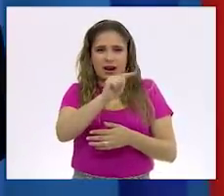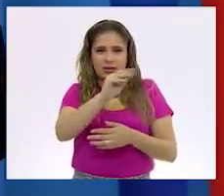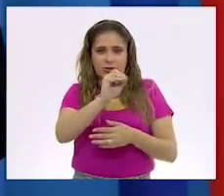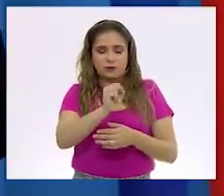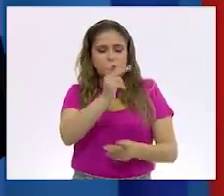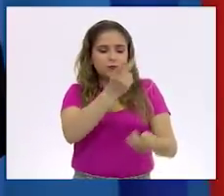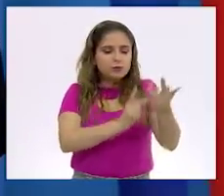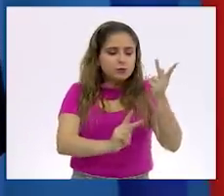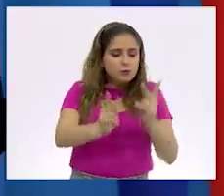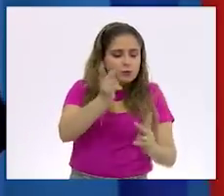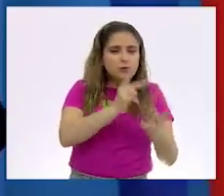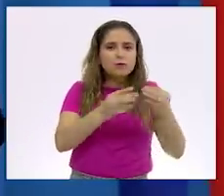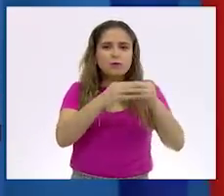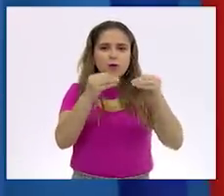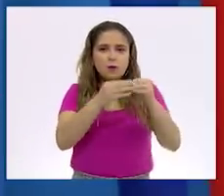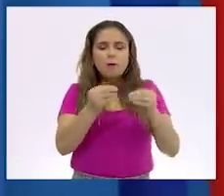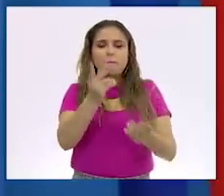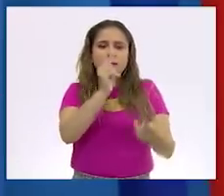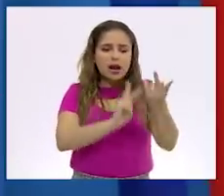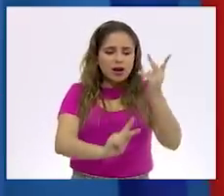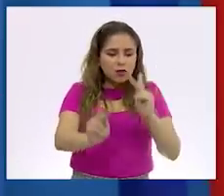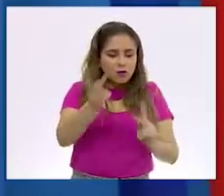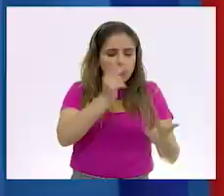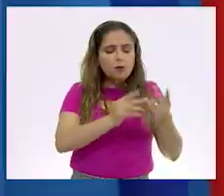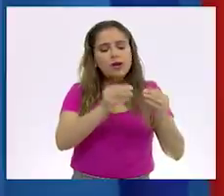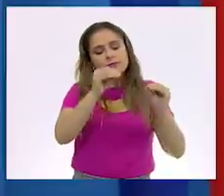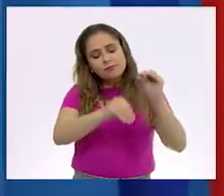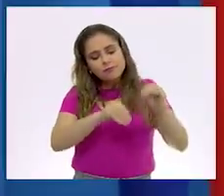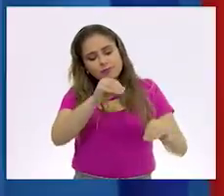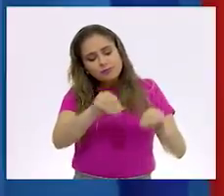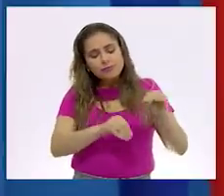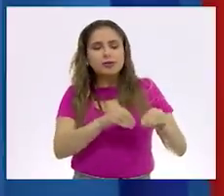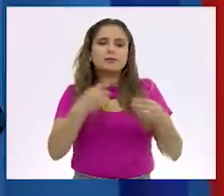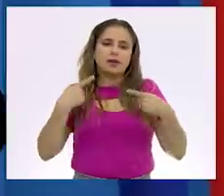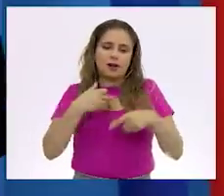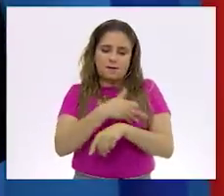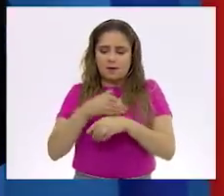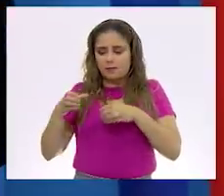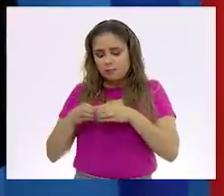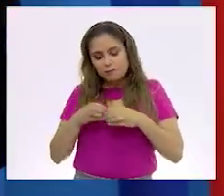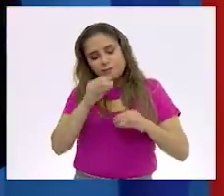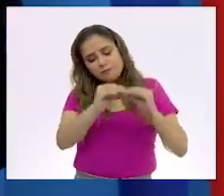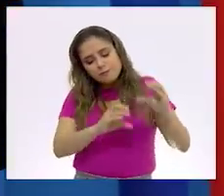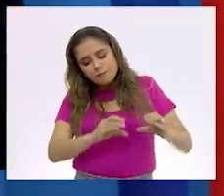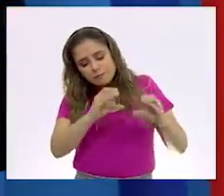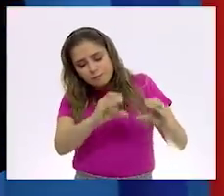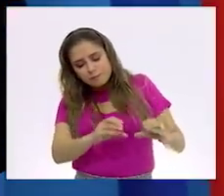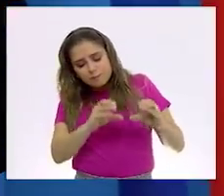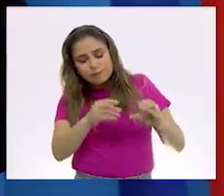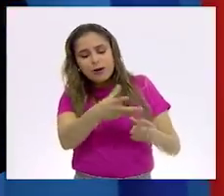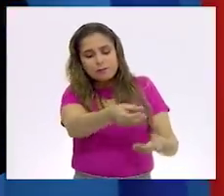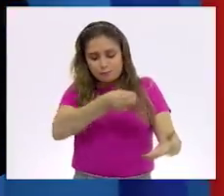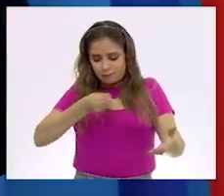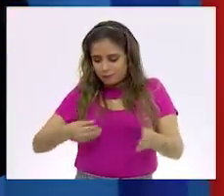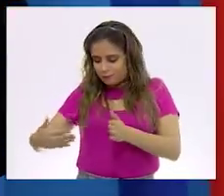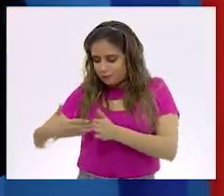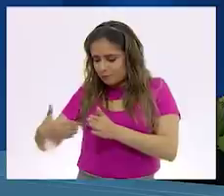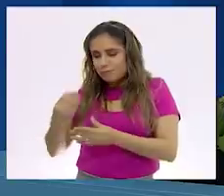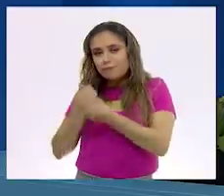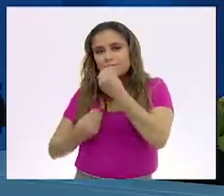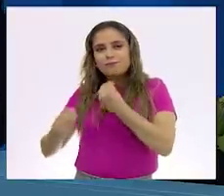la seguridad alimentaria, al ingreso familiar y tienen importancia social y